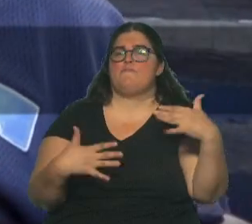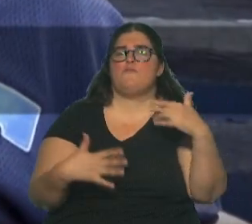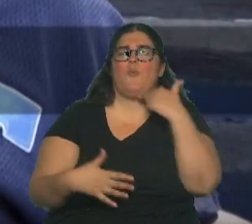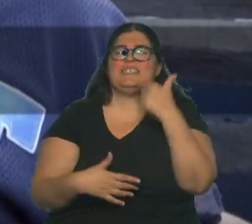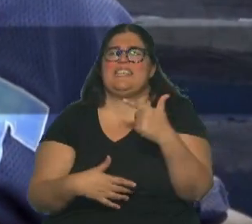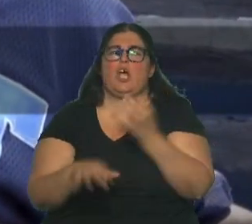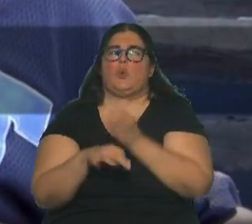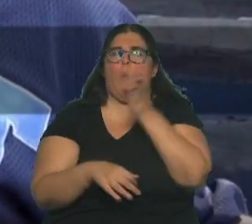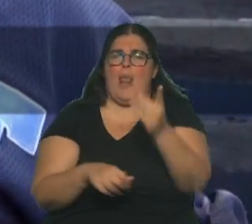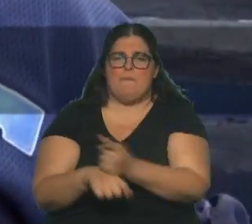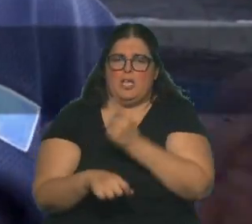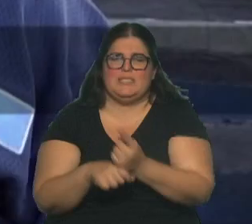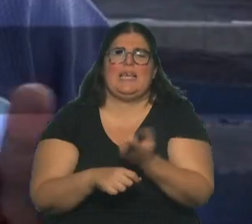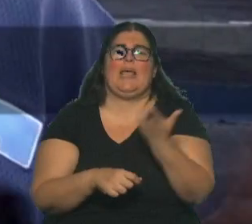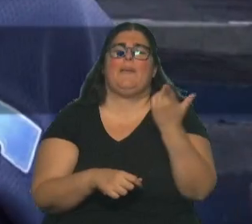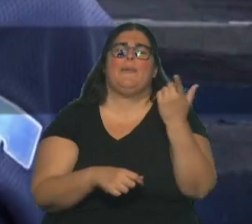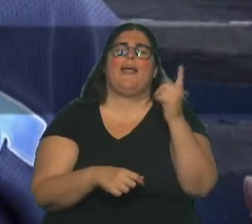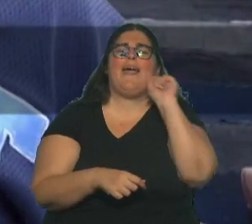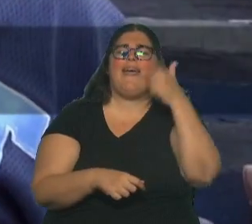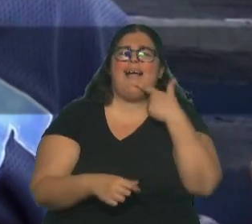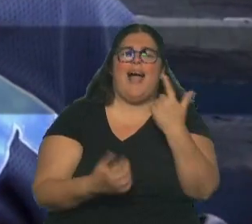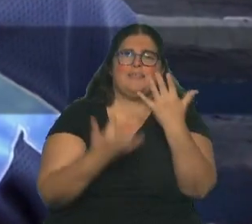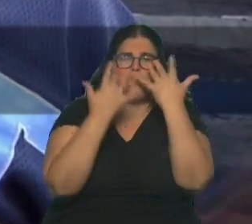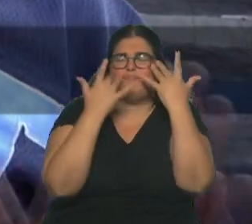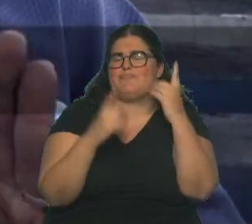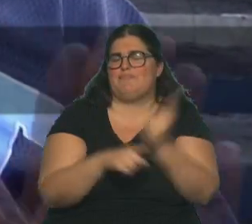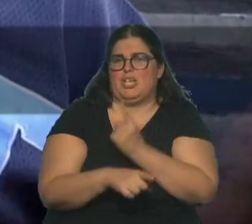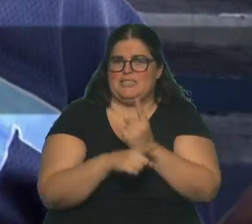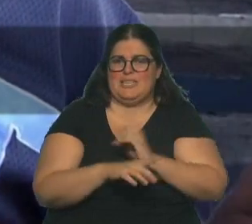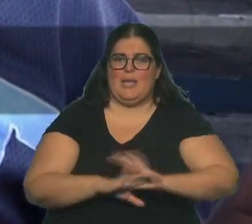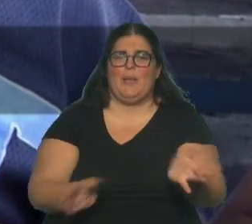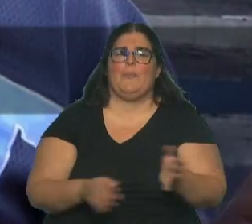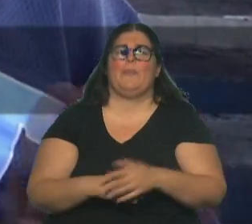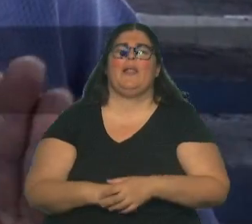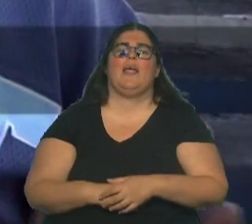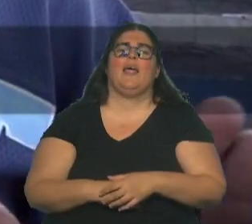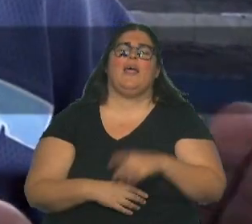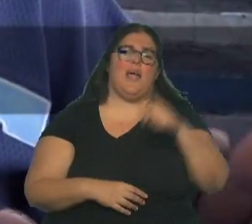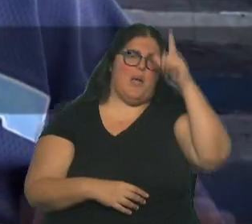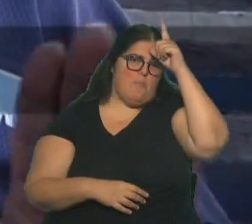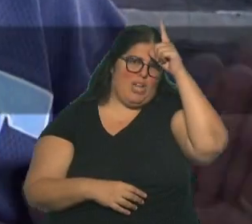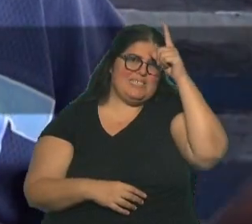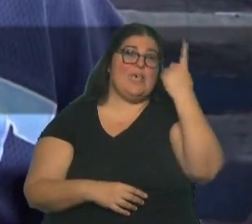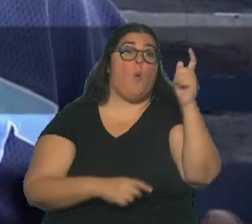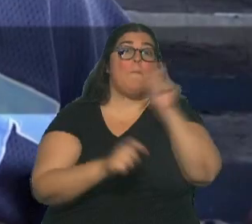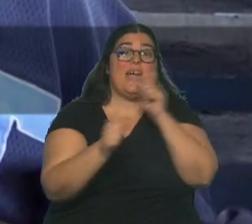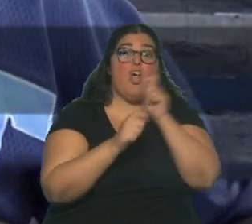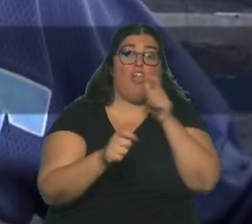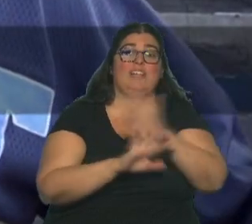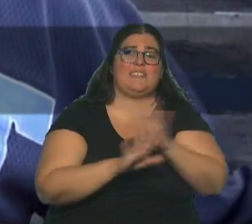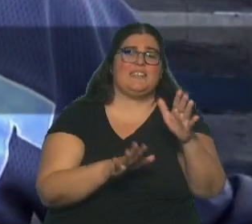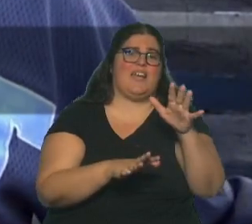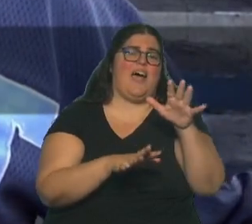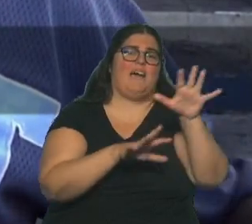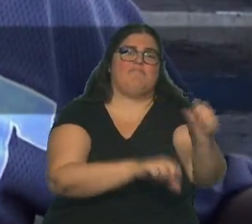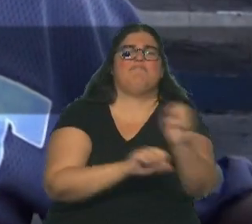di yo pas faire mon nèg yo pas faire mon habit. Nèg yo pas faire mon habit, ça son bel bagay lié. Mais après ça, les nèg